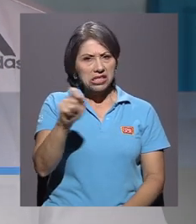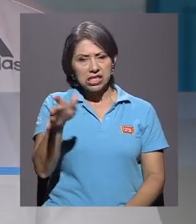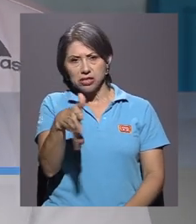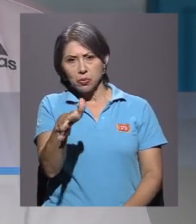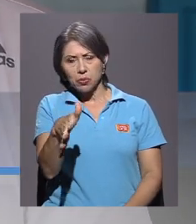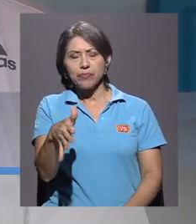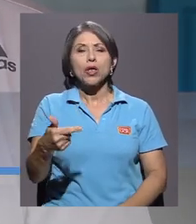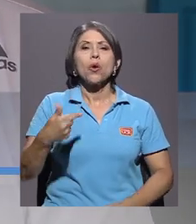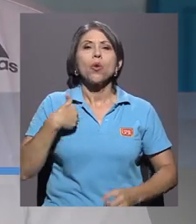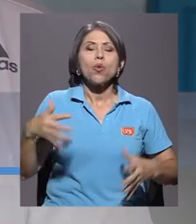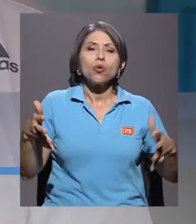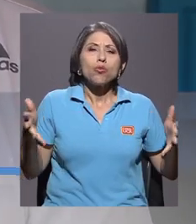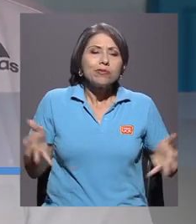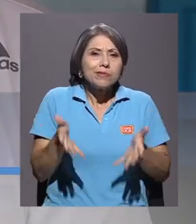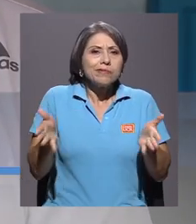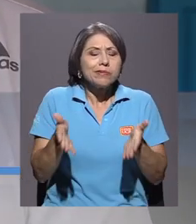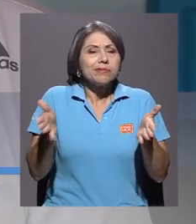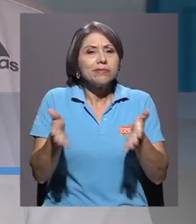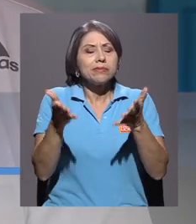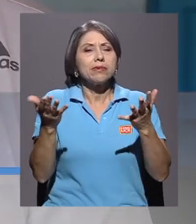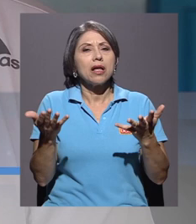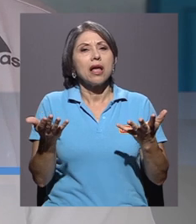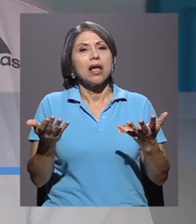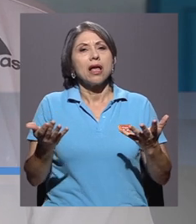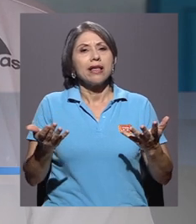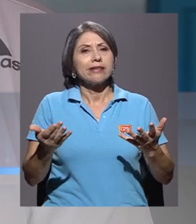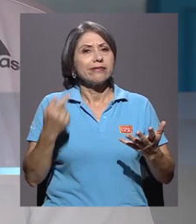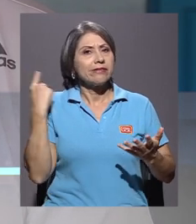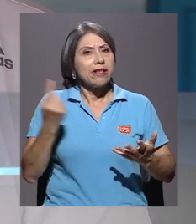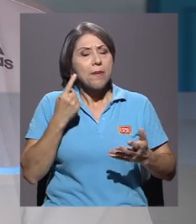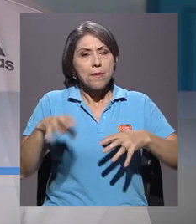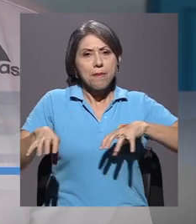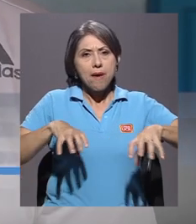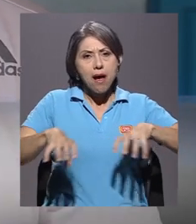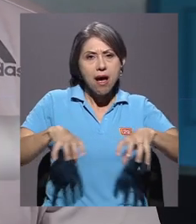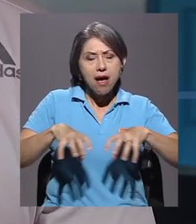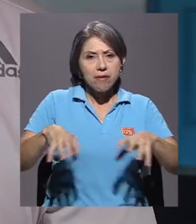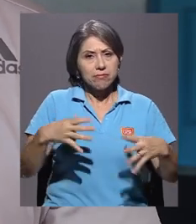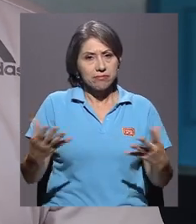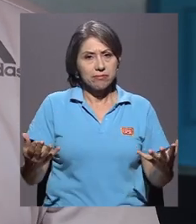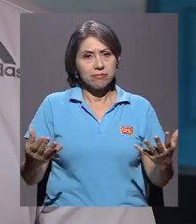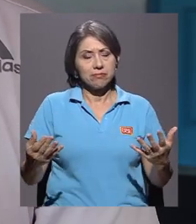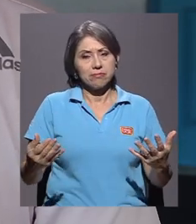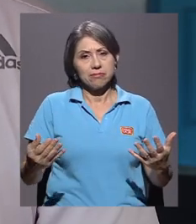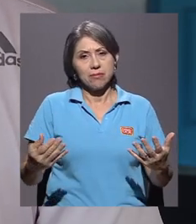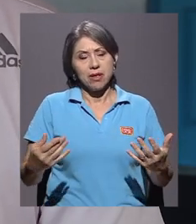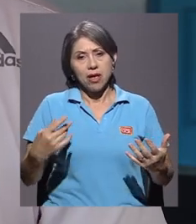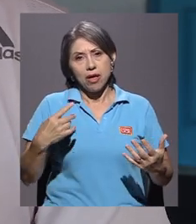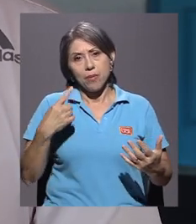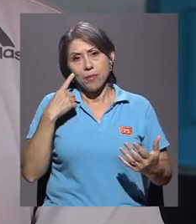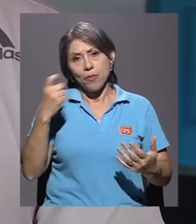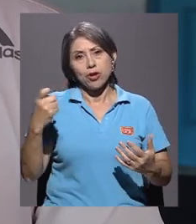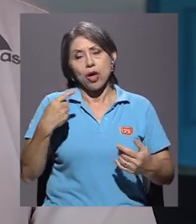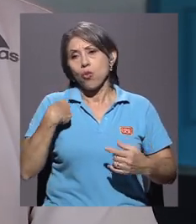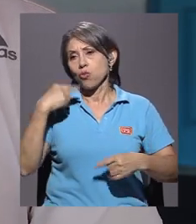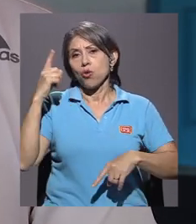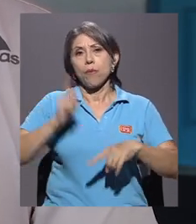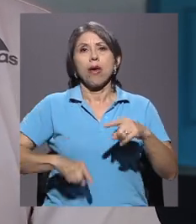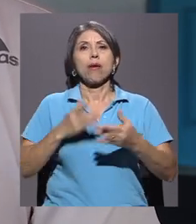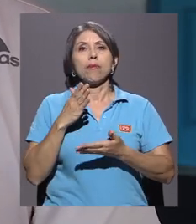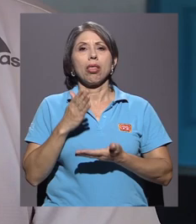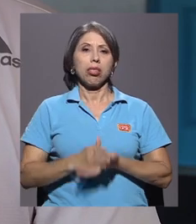Lo que lo motiva a uno, obviamente, siempre es el hecho de estar siempre activo, que la vida tiene que... no se puede estancar uno